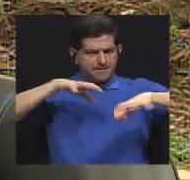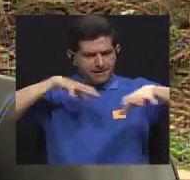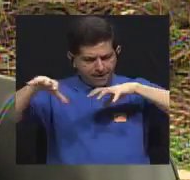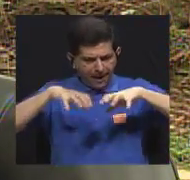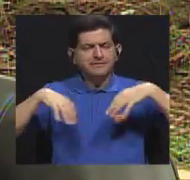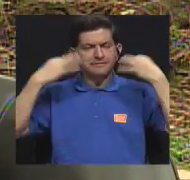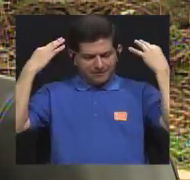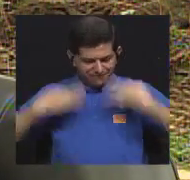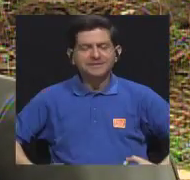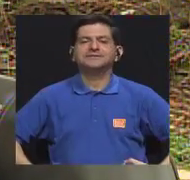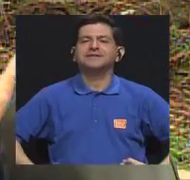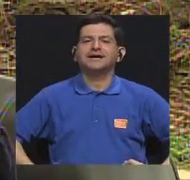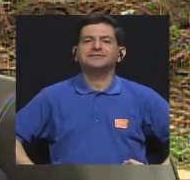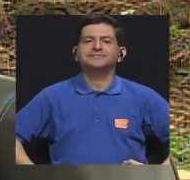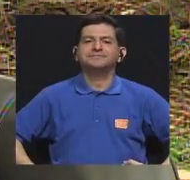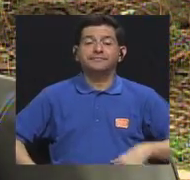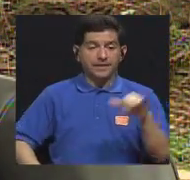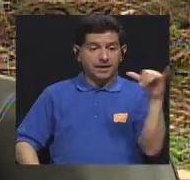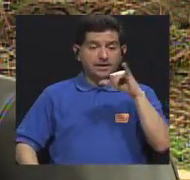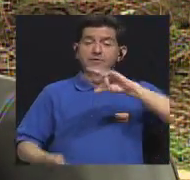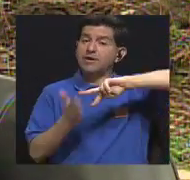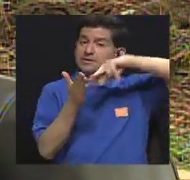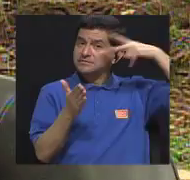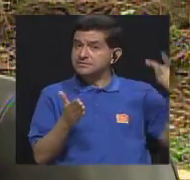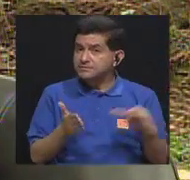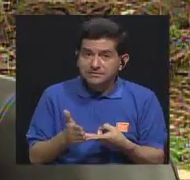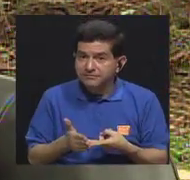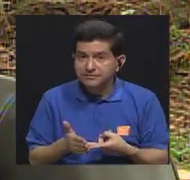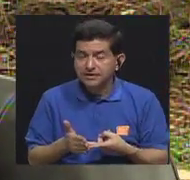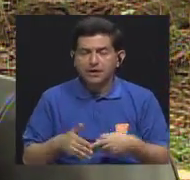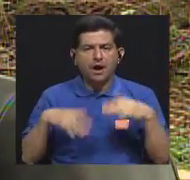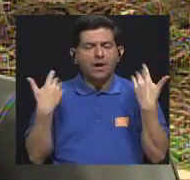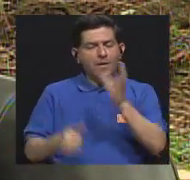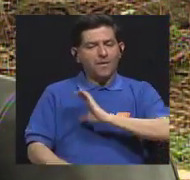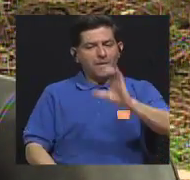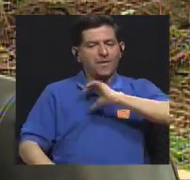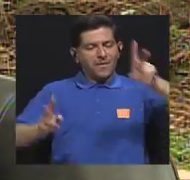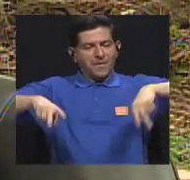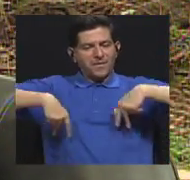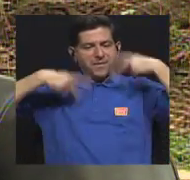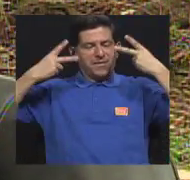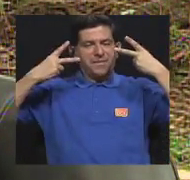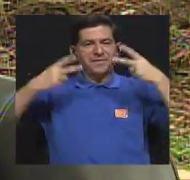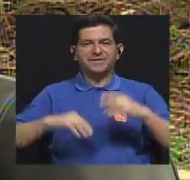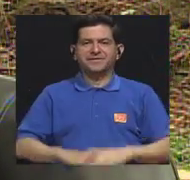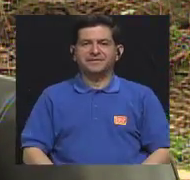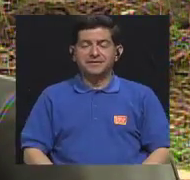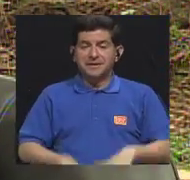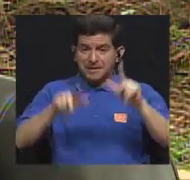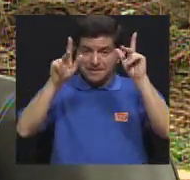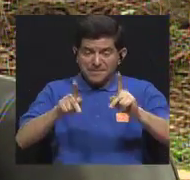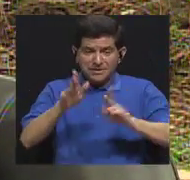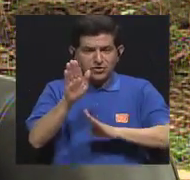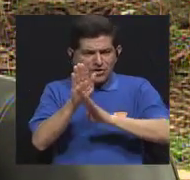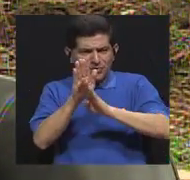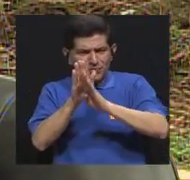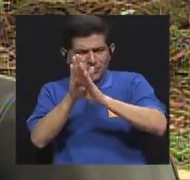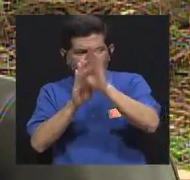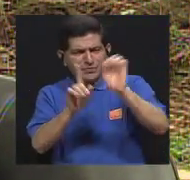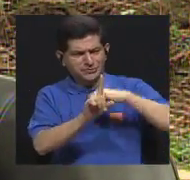activos físicamente. Esto también nos trae mucha calidad de vida, porque entre más nos